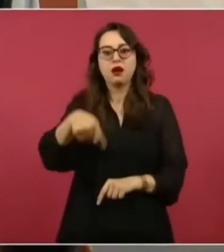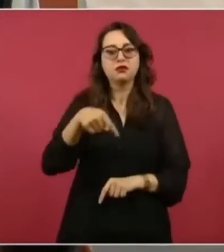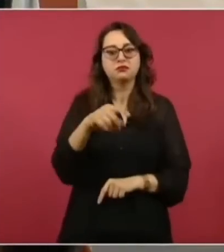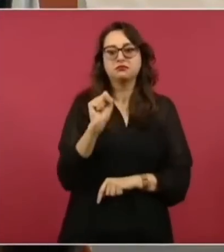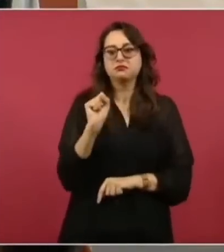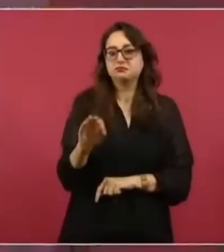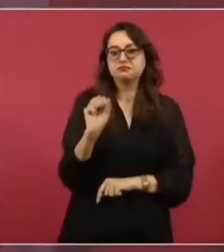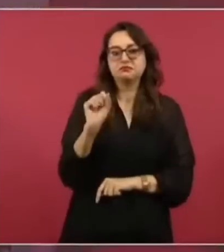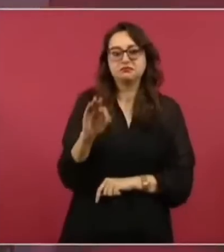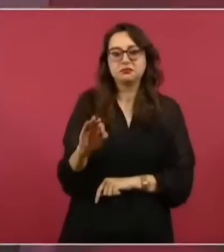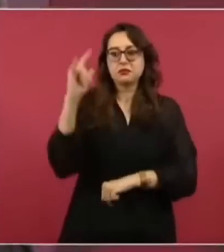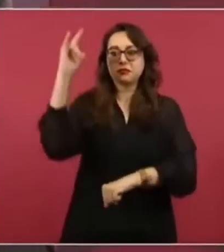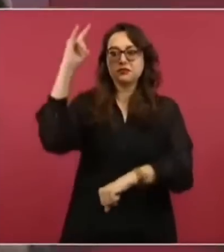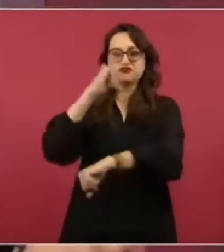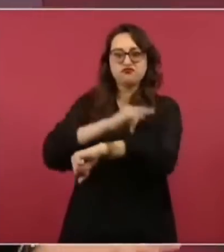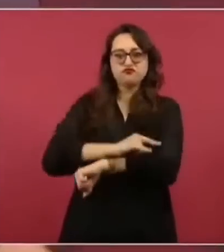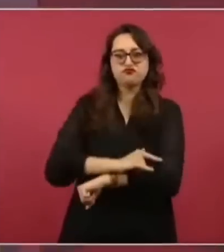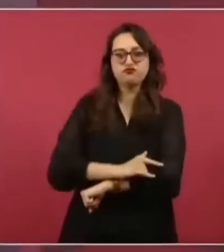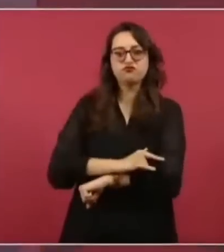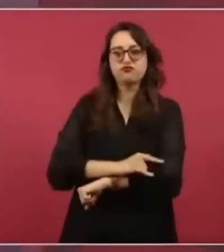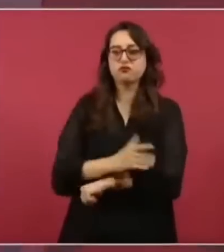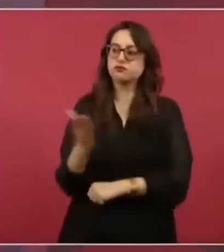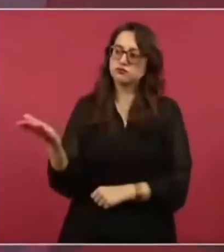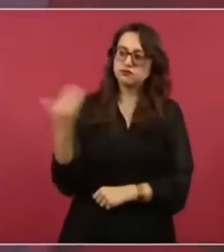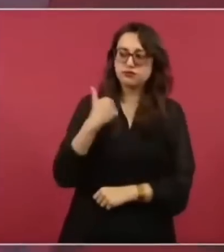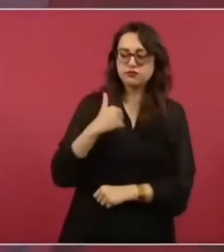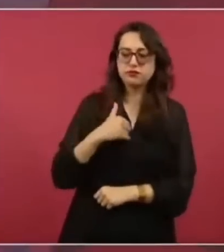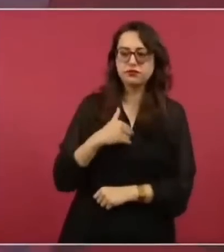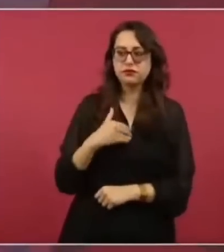Ya cuando al final, y en San Francisco,